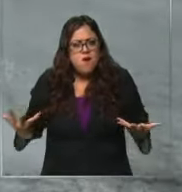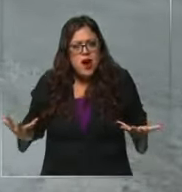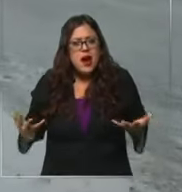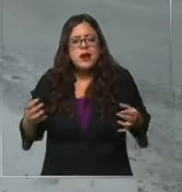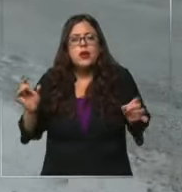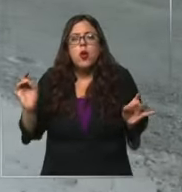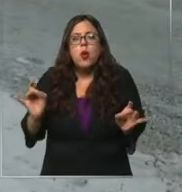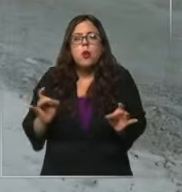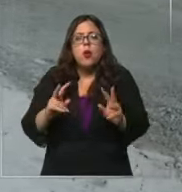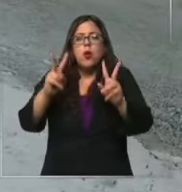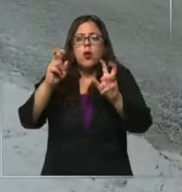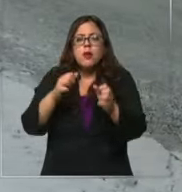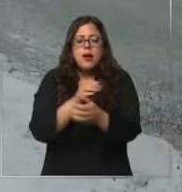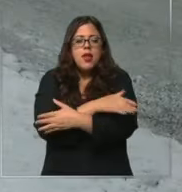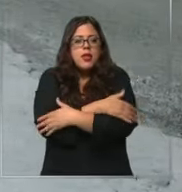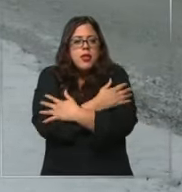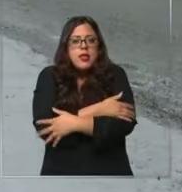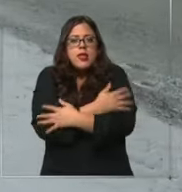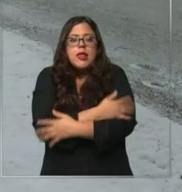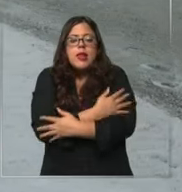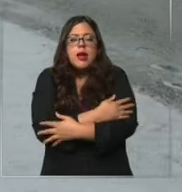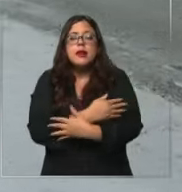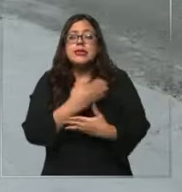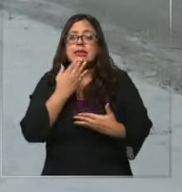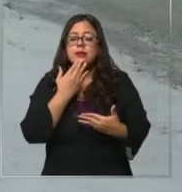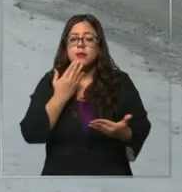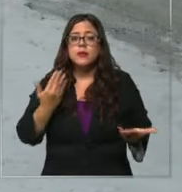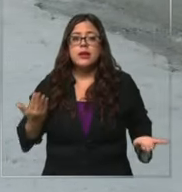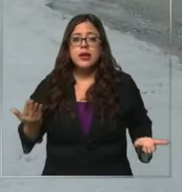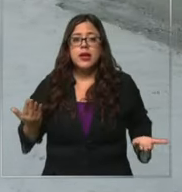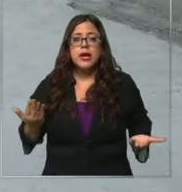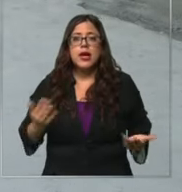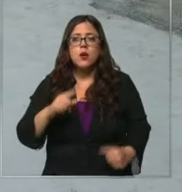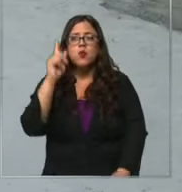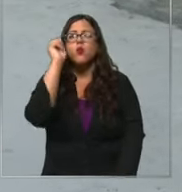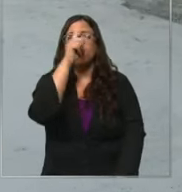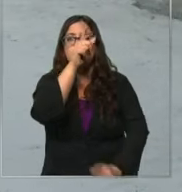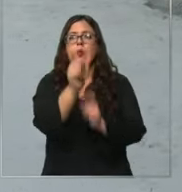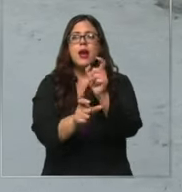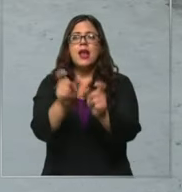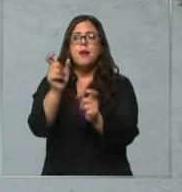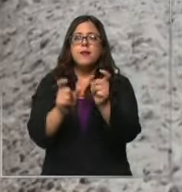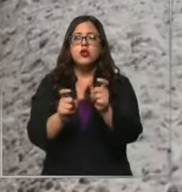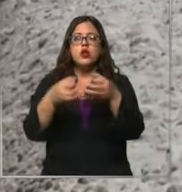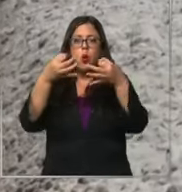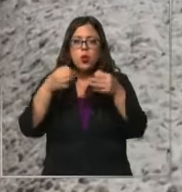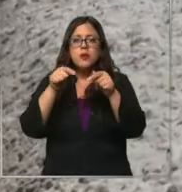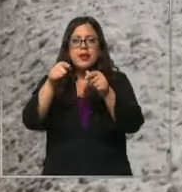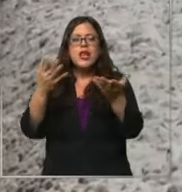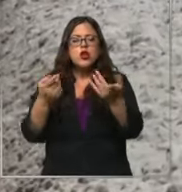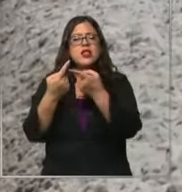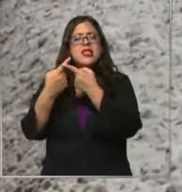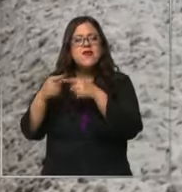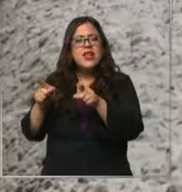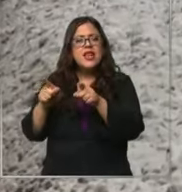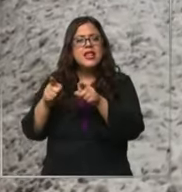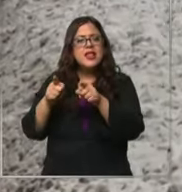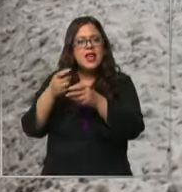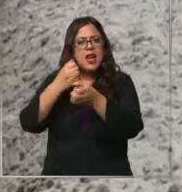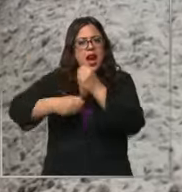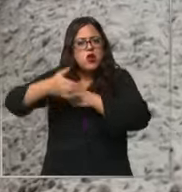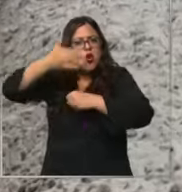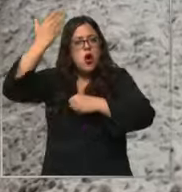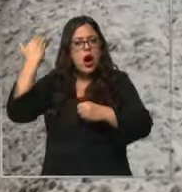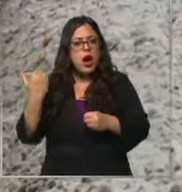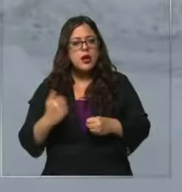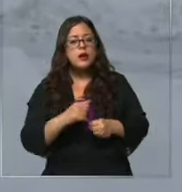con la sensación térmica, también muy complejo para las personas que están enfrentando esto, a diferencia de lo que pasa en otros años, ¿no?